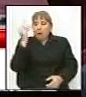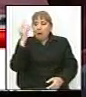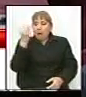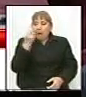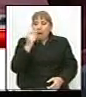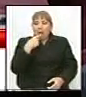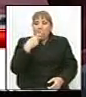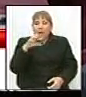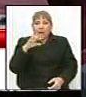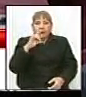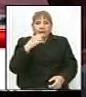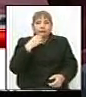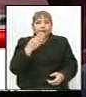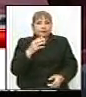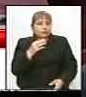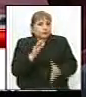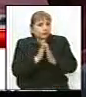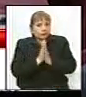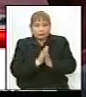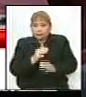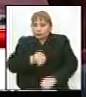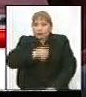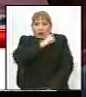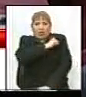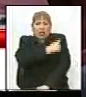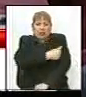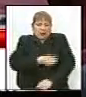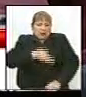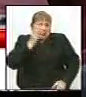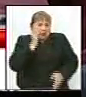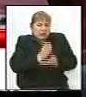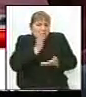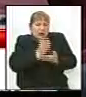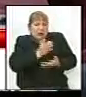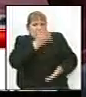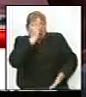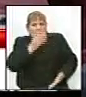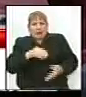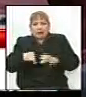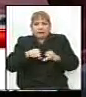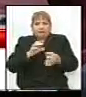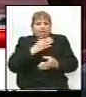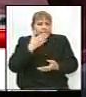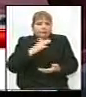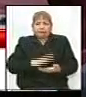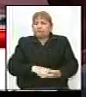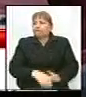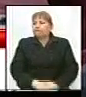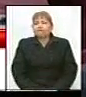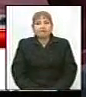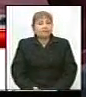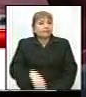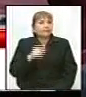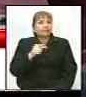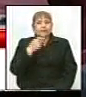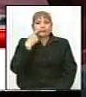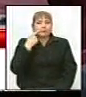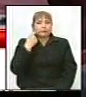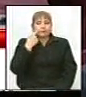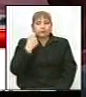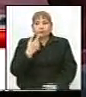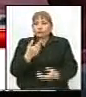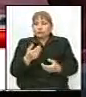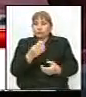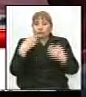Rentería Sánchez, como abuso de autoridad, como hostigamiento, hechos irregulares, etcétera. Este señor jefe regional de la oficina de